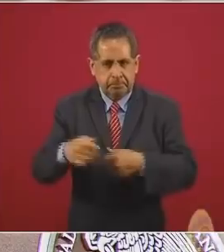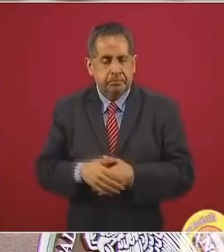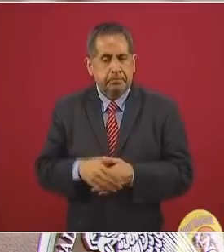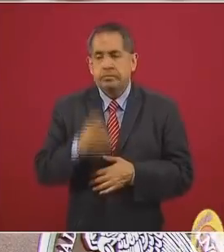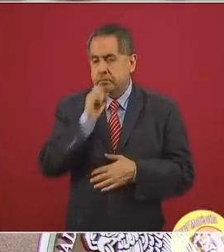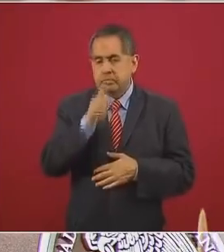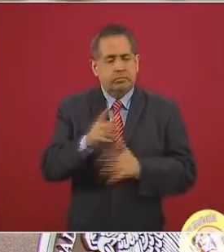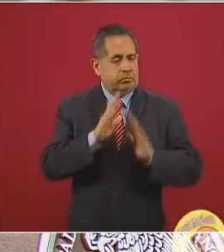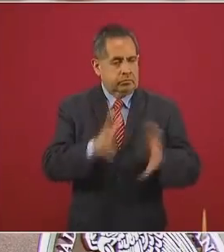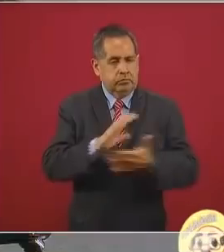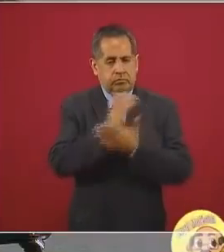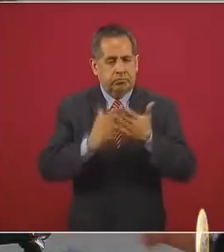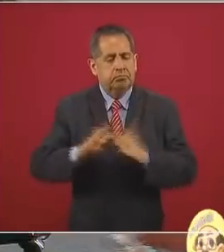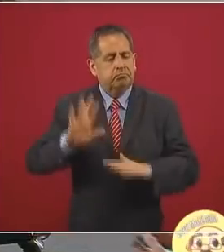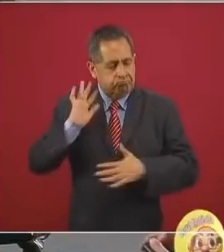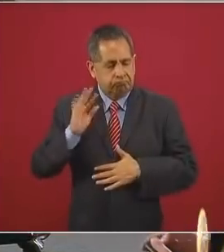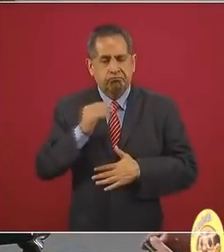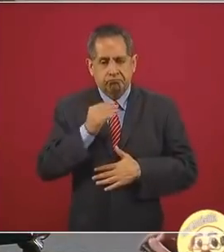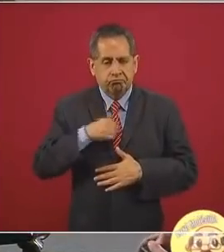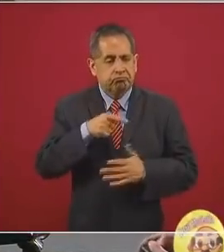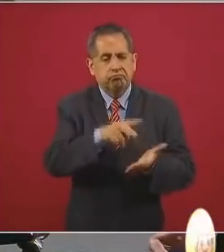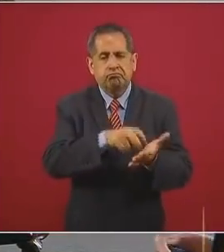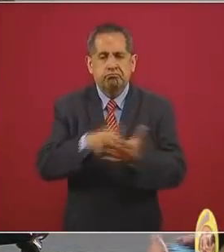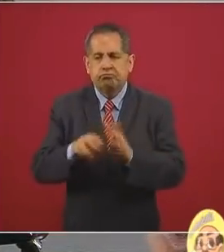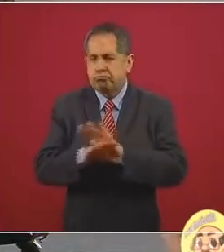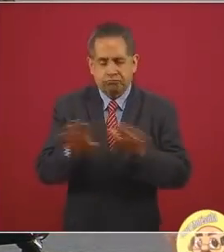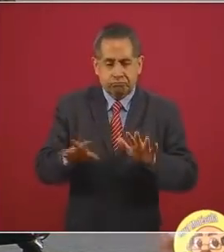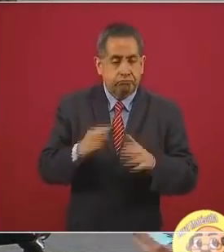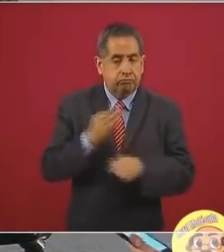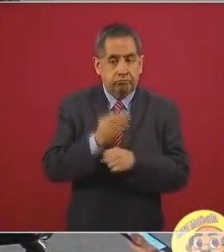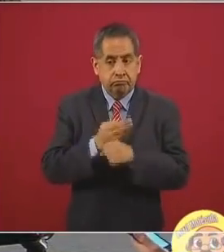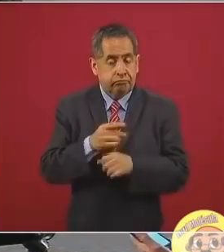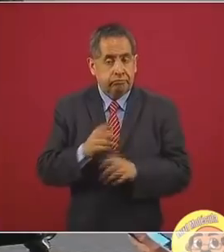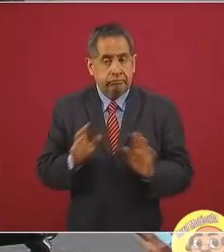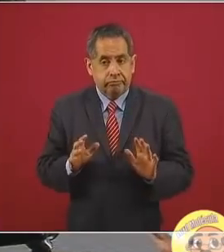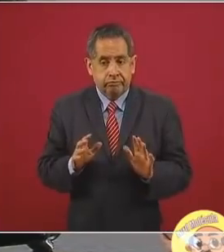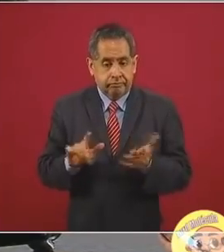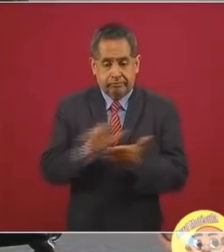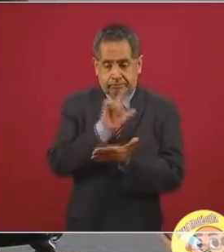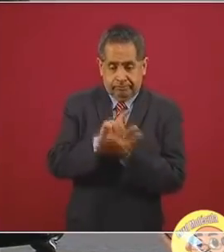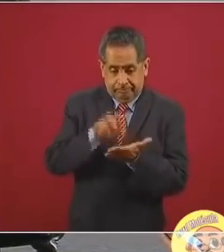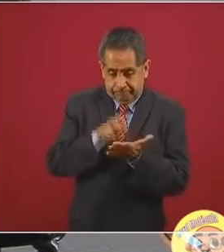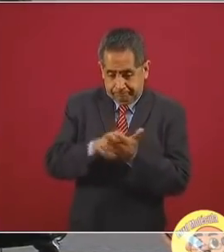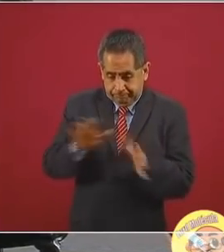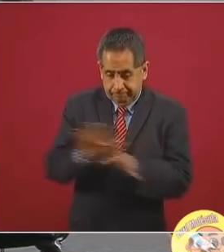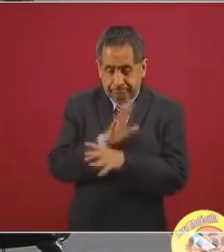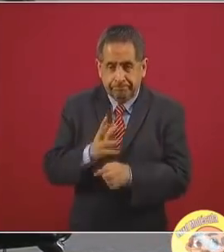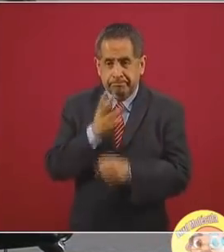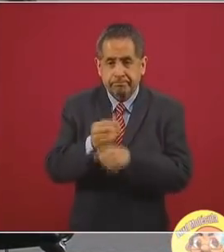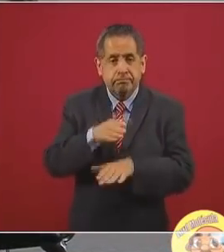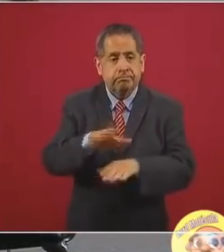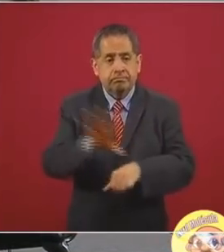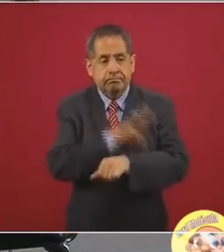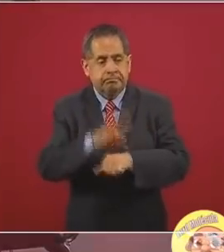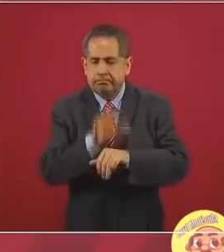vamos a mantener el compromiso de no hacer ninguna modificación al marco legal del sector